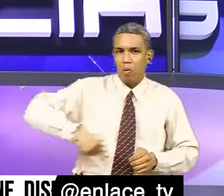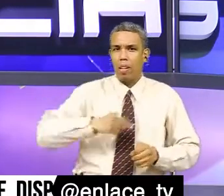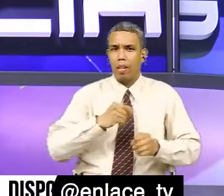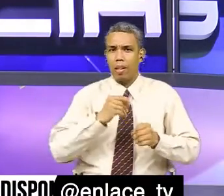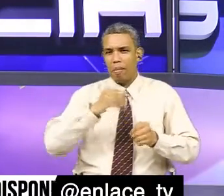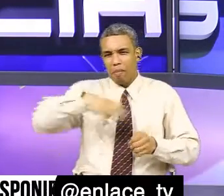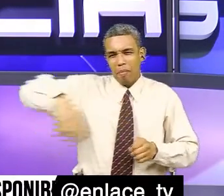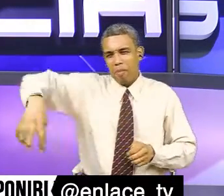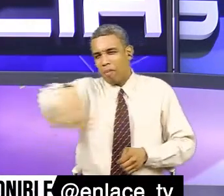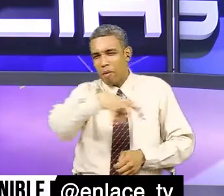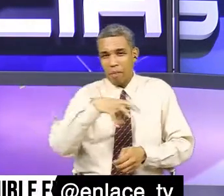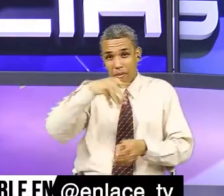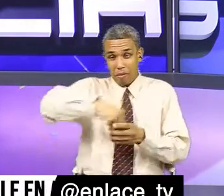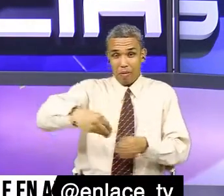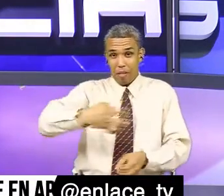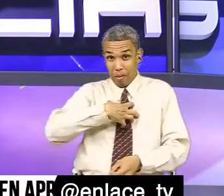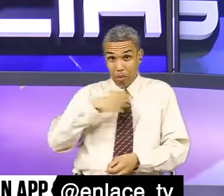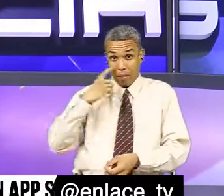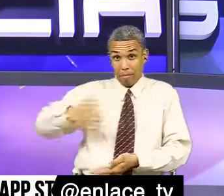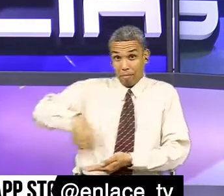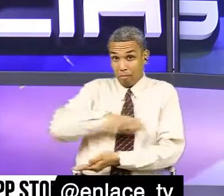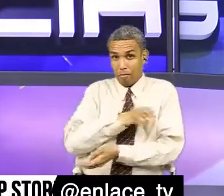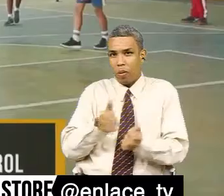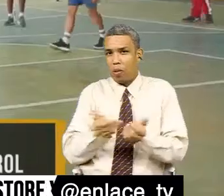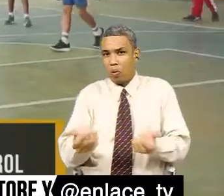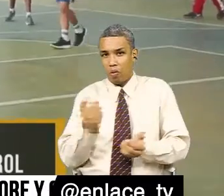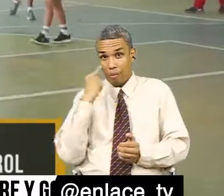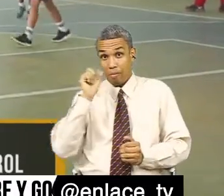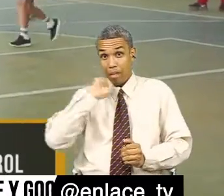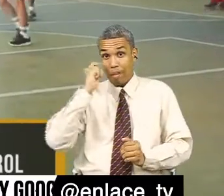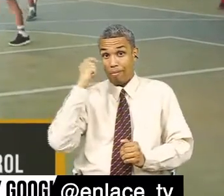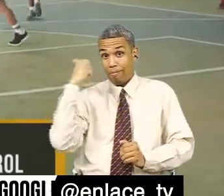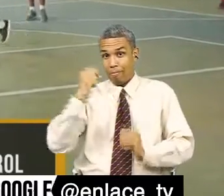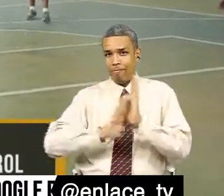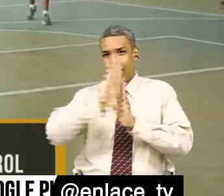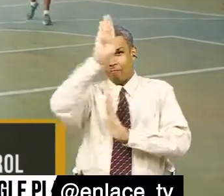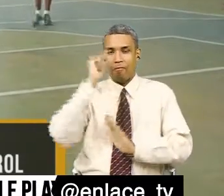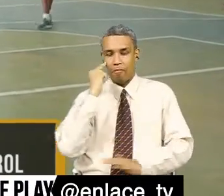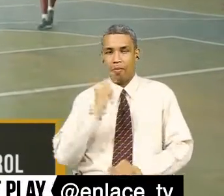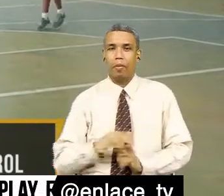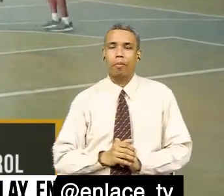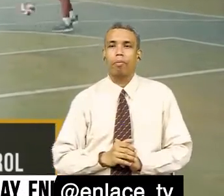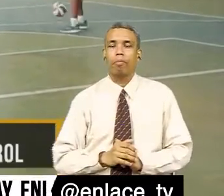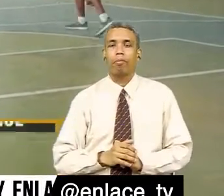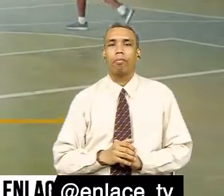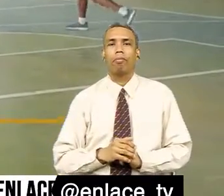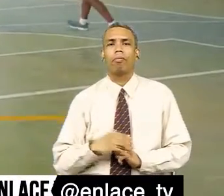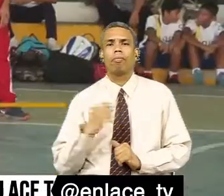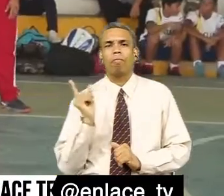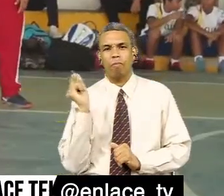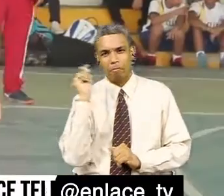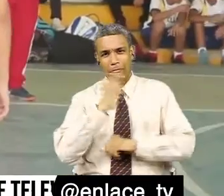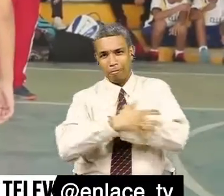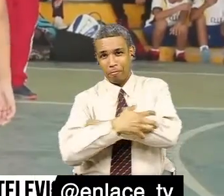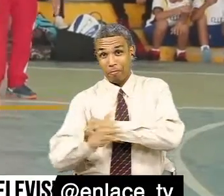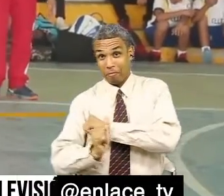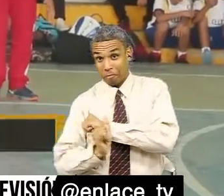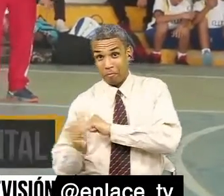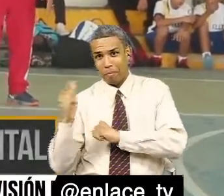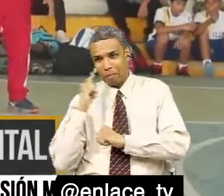a cabo en el municipio de Sabana de Torres. El director del INDERBA llegó a Sabana de Torres con la delegación barranqueña que participó del